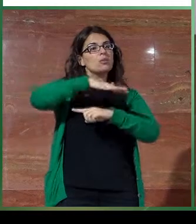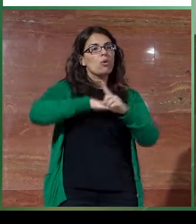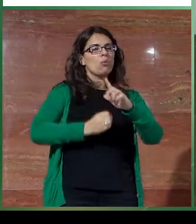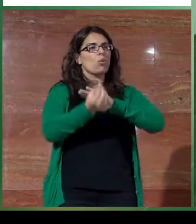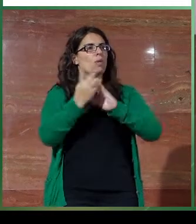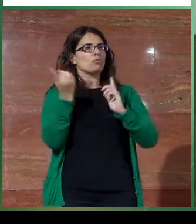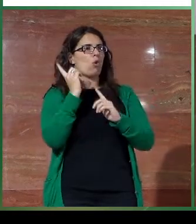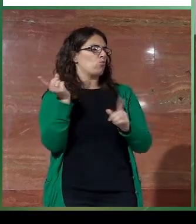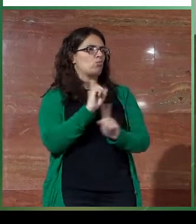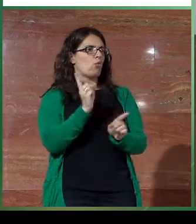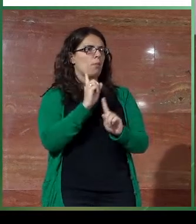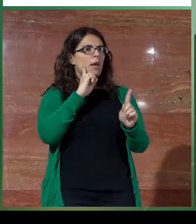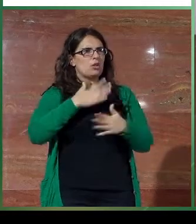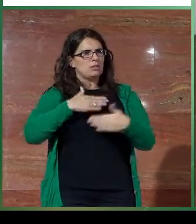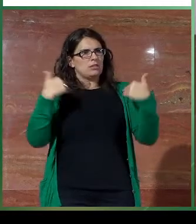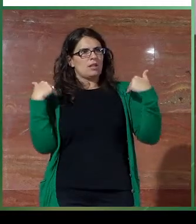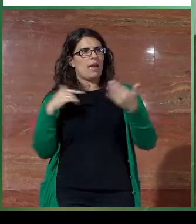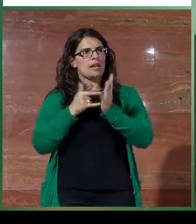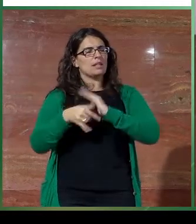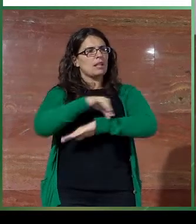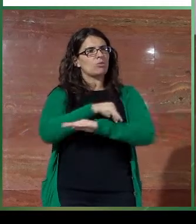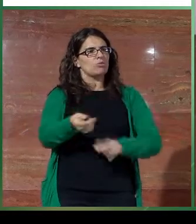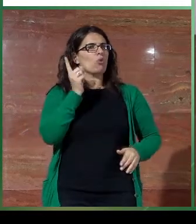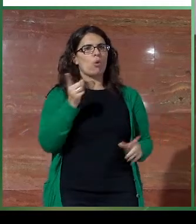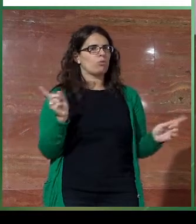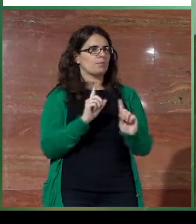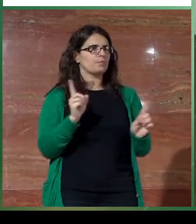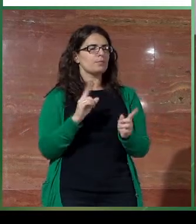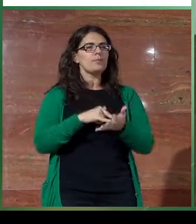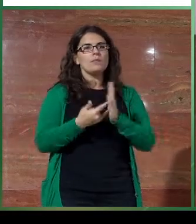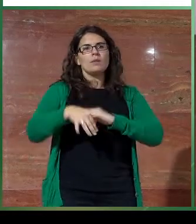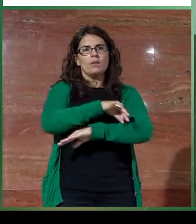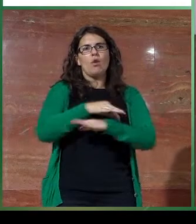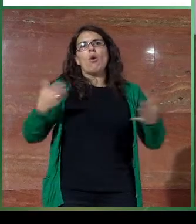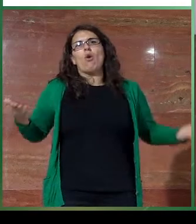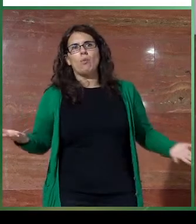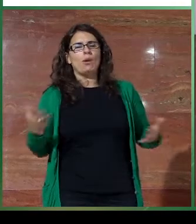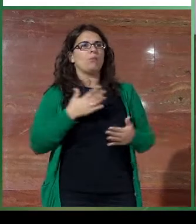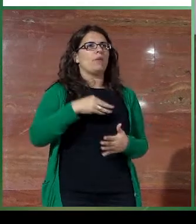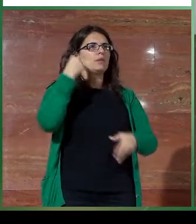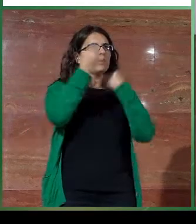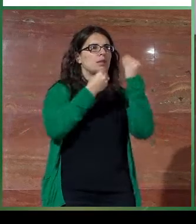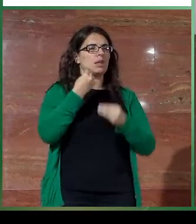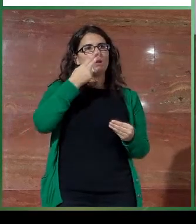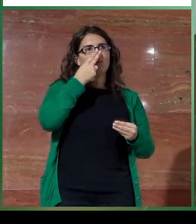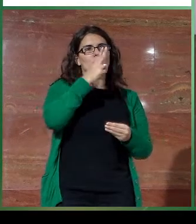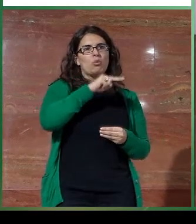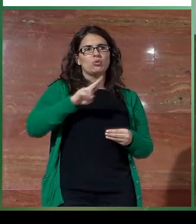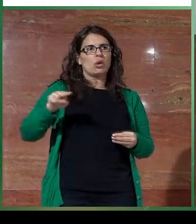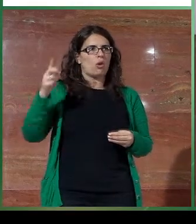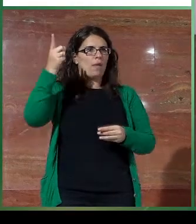no es una cuestión de los arquitectos. Los arquitectos, hombre, puedes pensar en el Museo Guggenheim, que incluso cuando